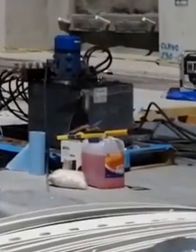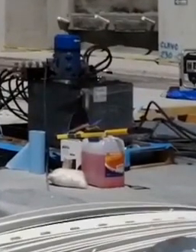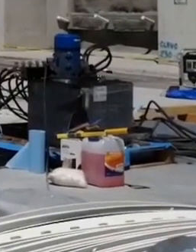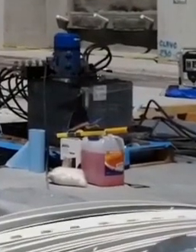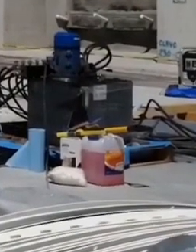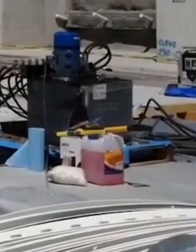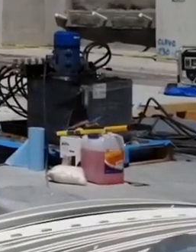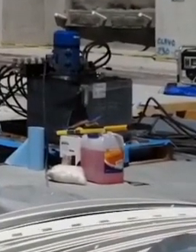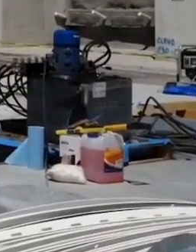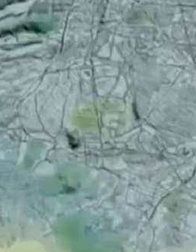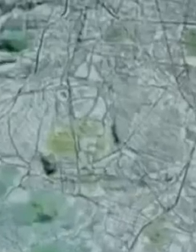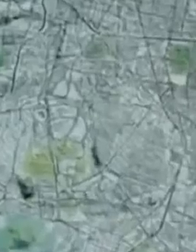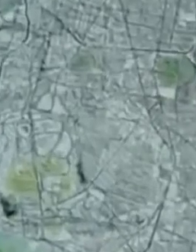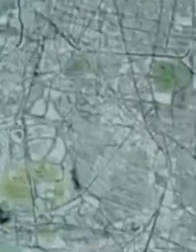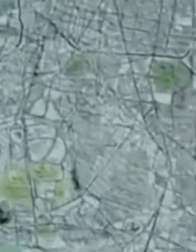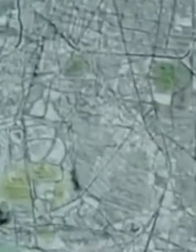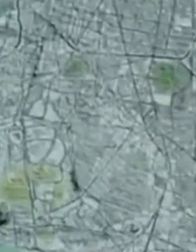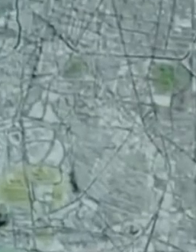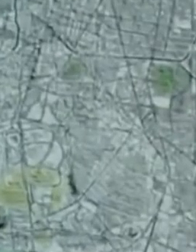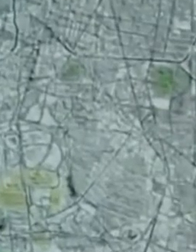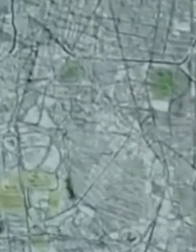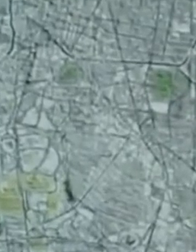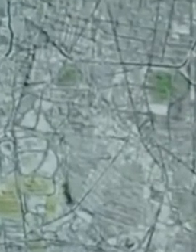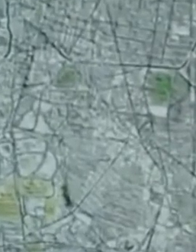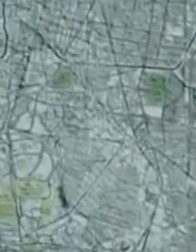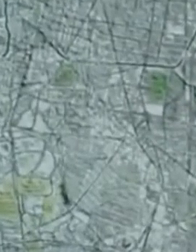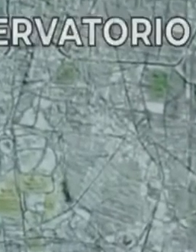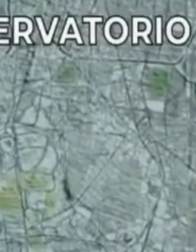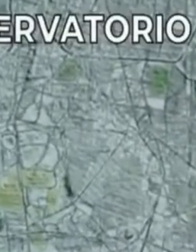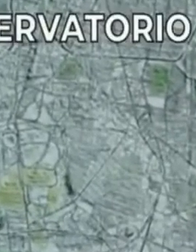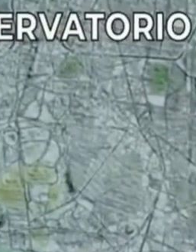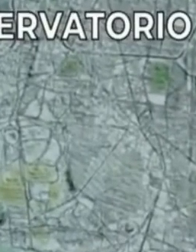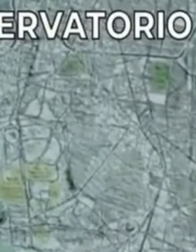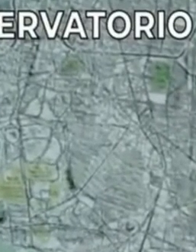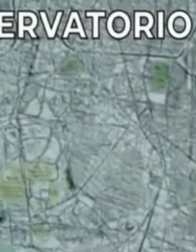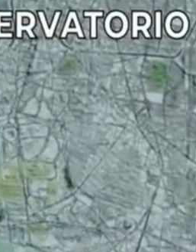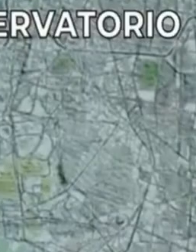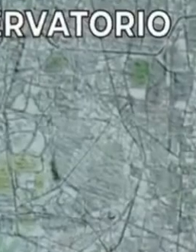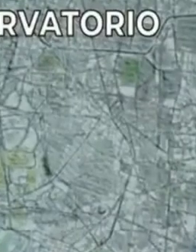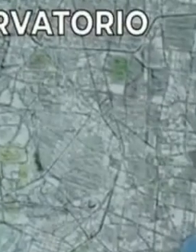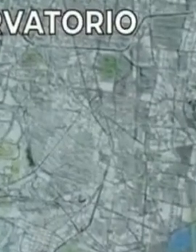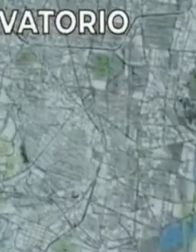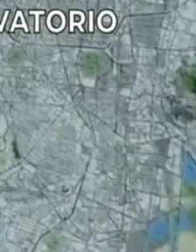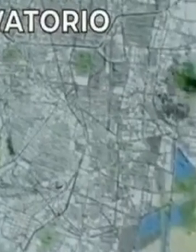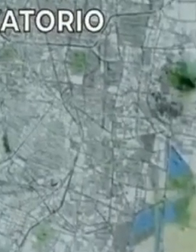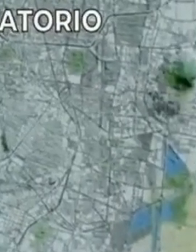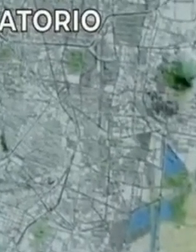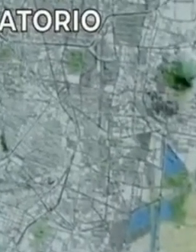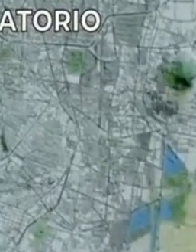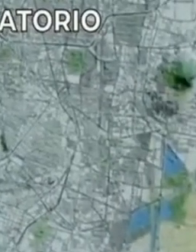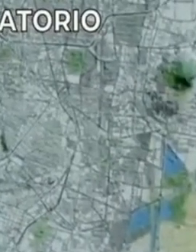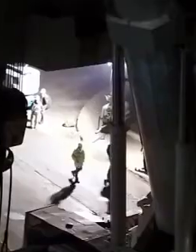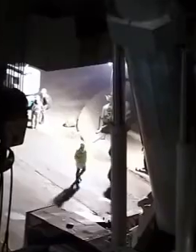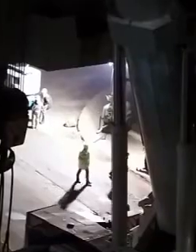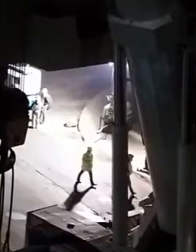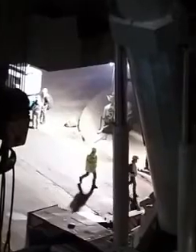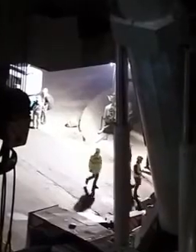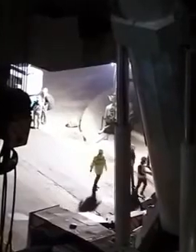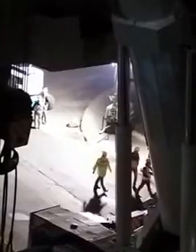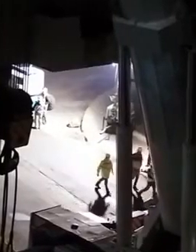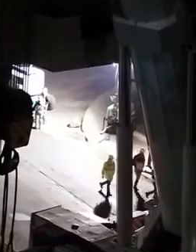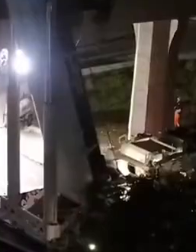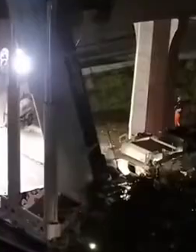contra incendio del bitúnel. Tramo 3, 17 kilómetros. Avance a la fecha, 52%.